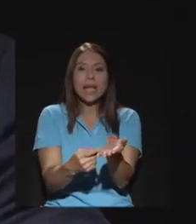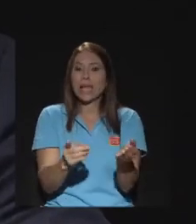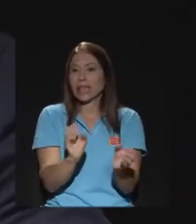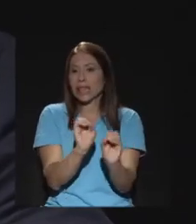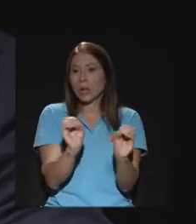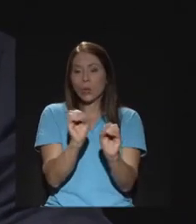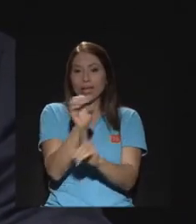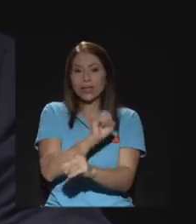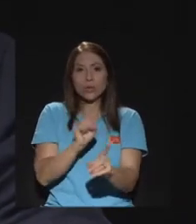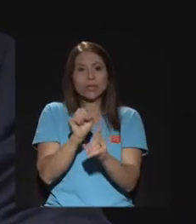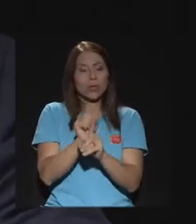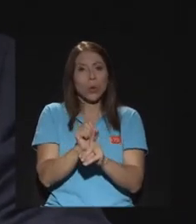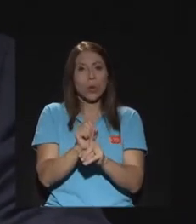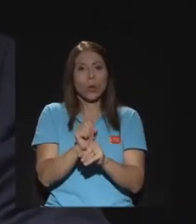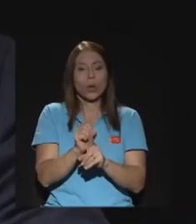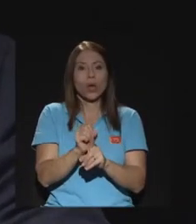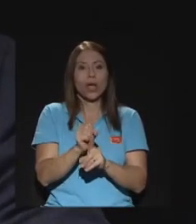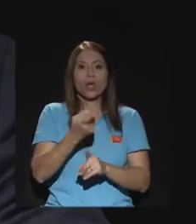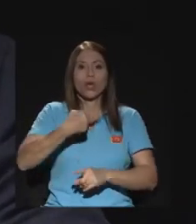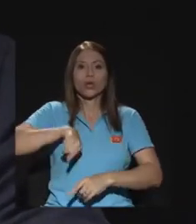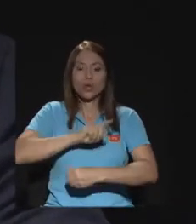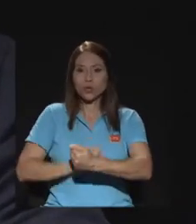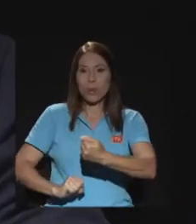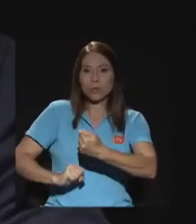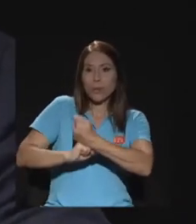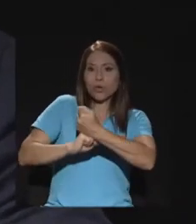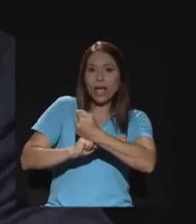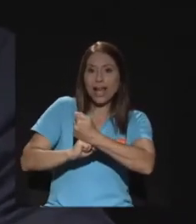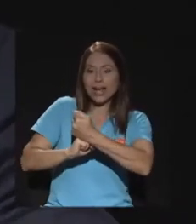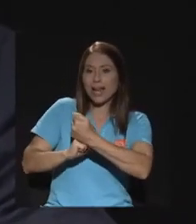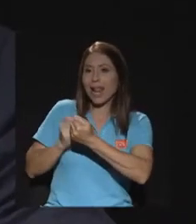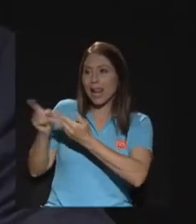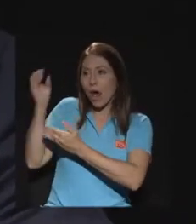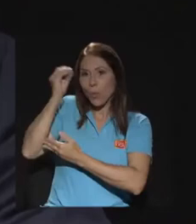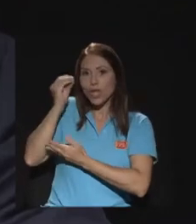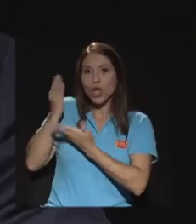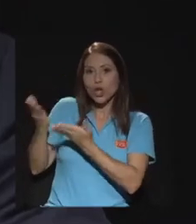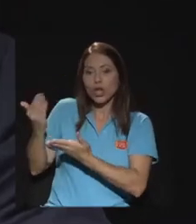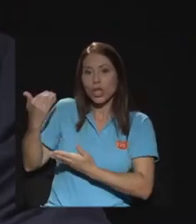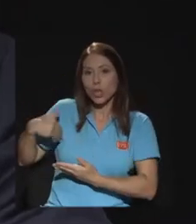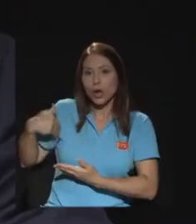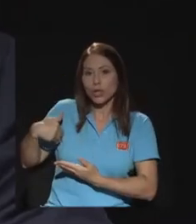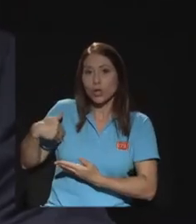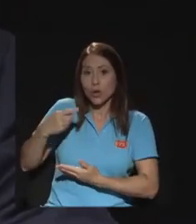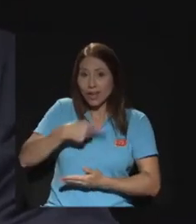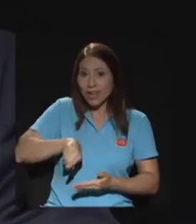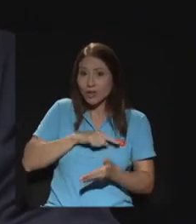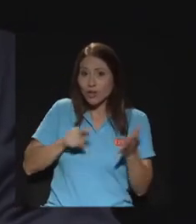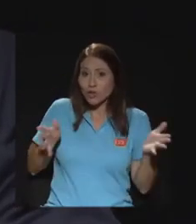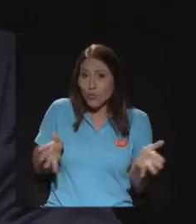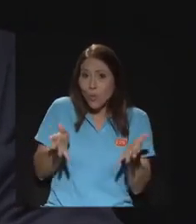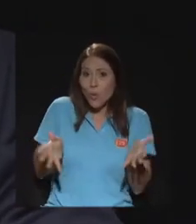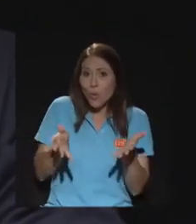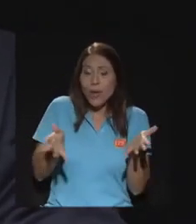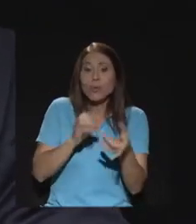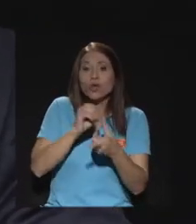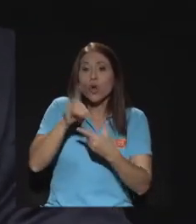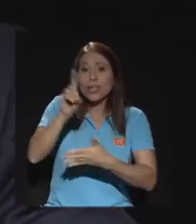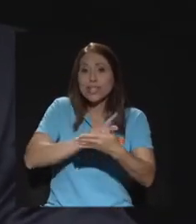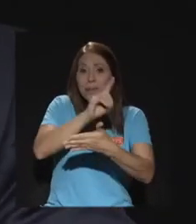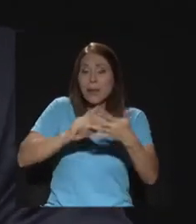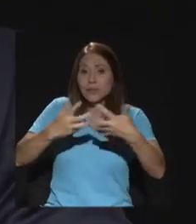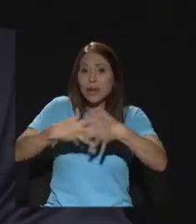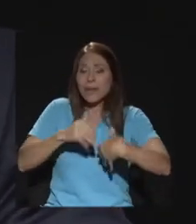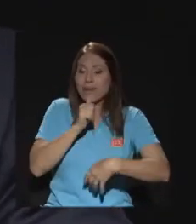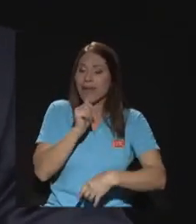podría apoyar las reflexiones de don Antonio en torno a que promovemos o en algún momento discriminamos a la empresa